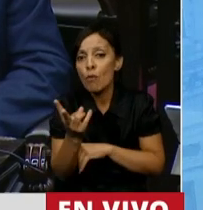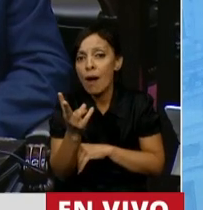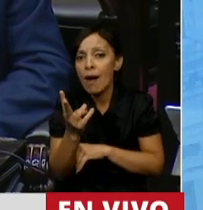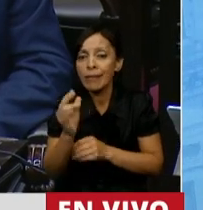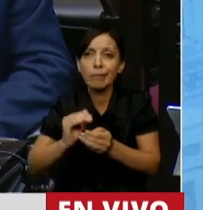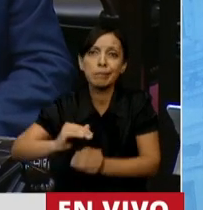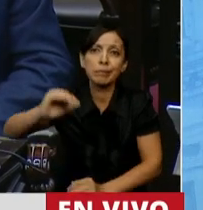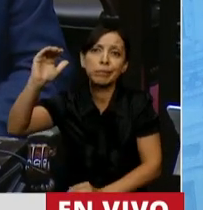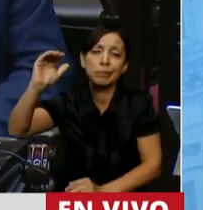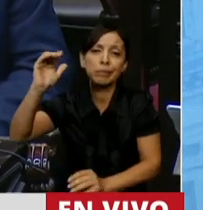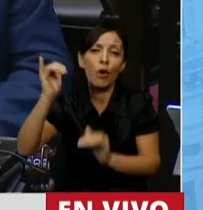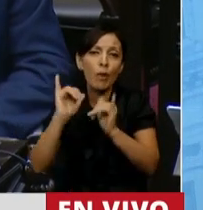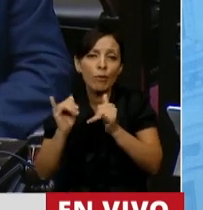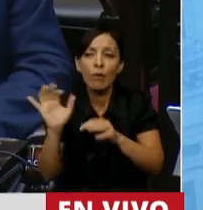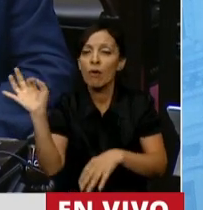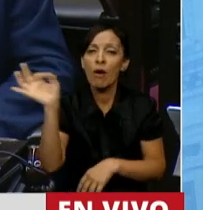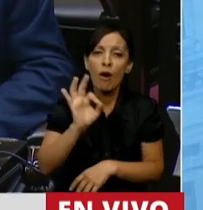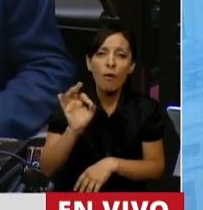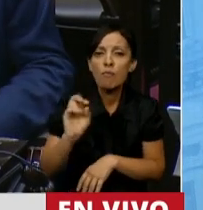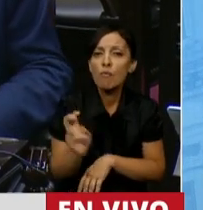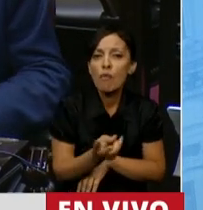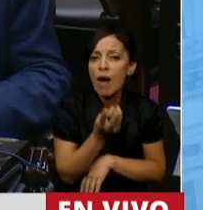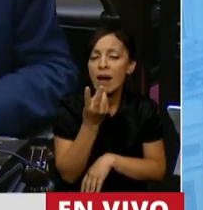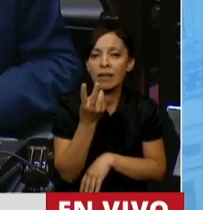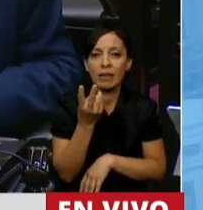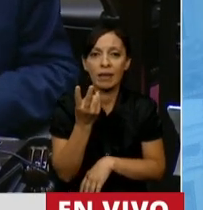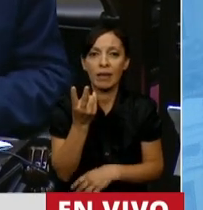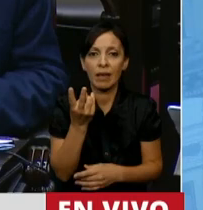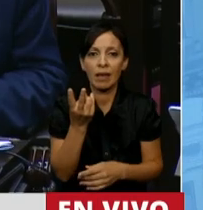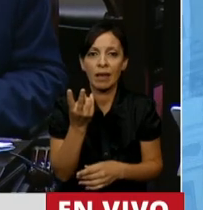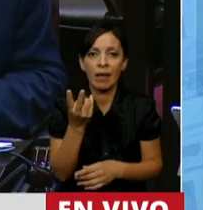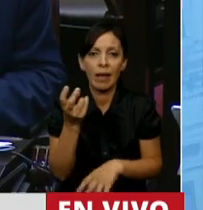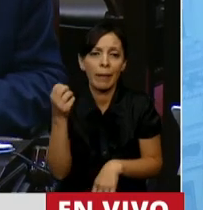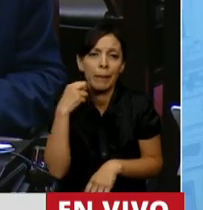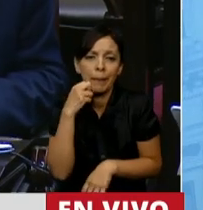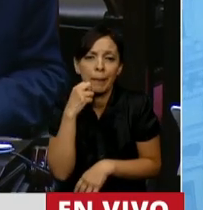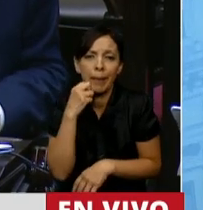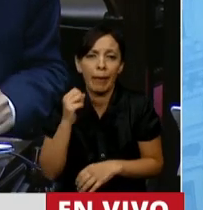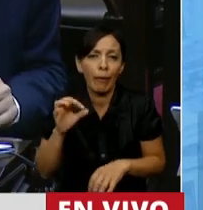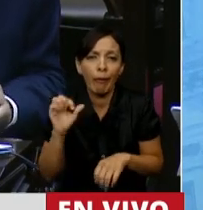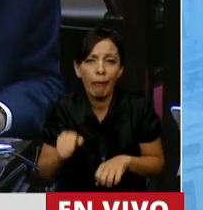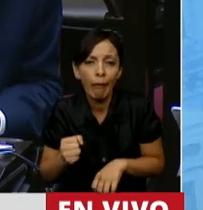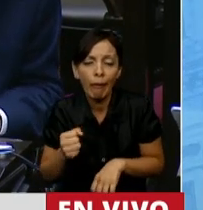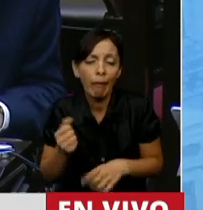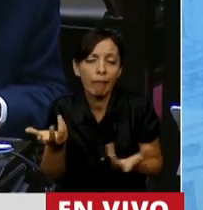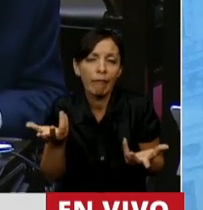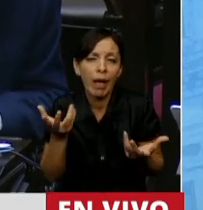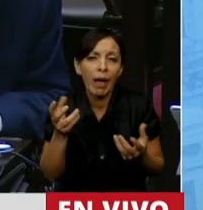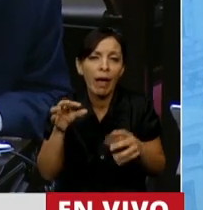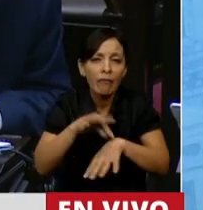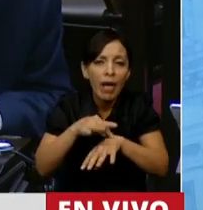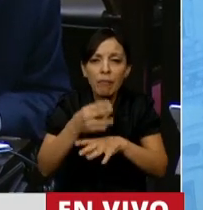plenitud de nuestra juventud o sea la muerte en una senilidad enferma, que incluso podemos ya no